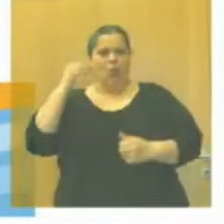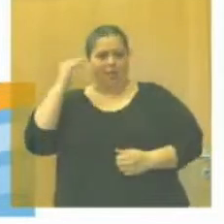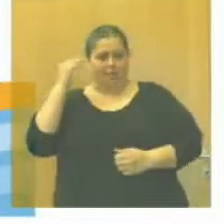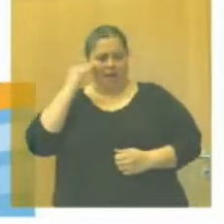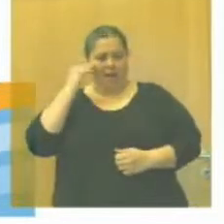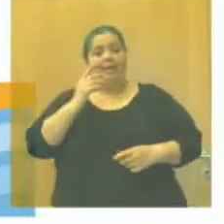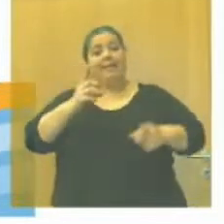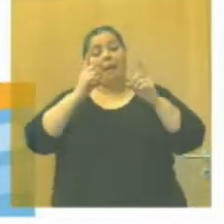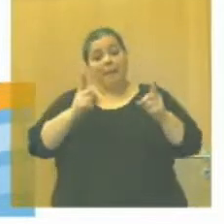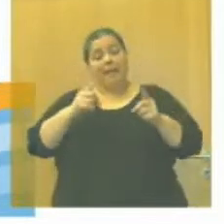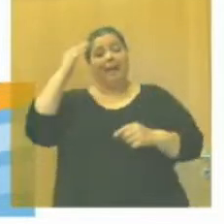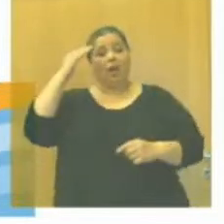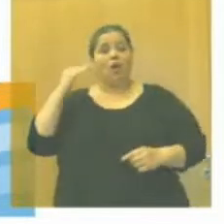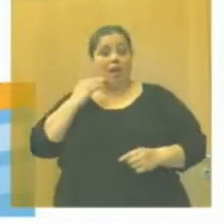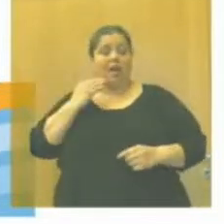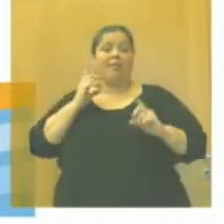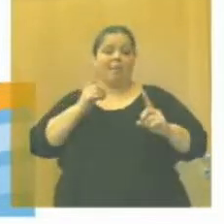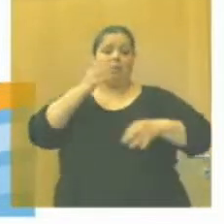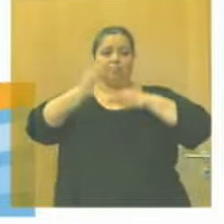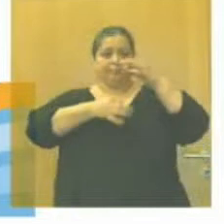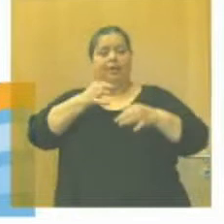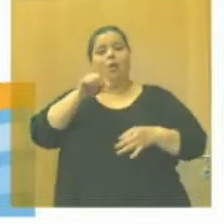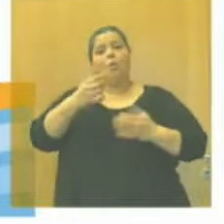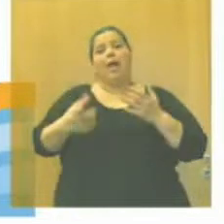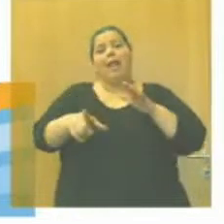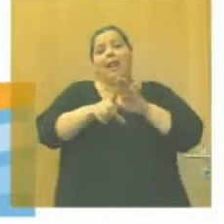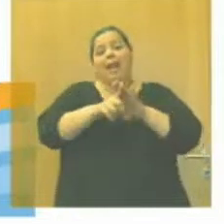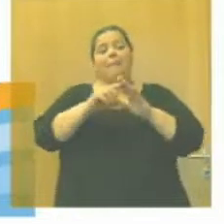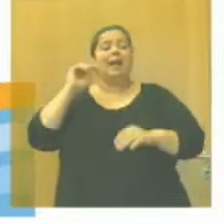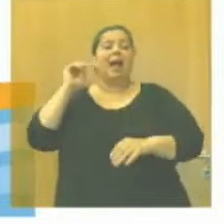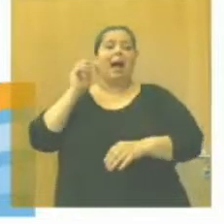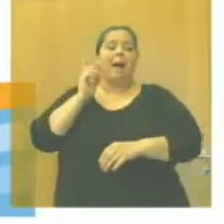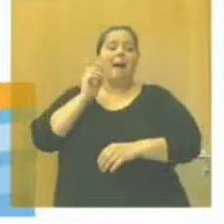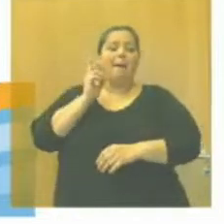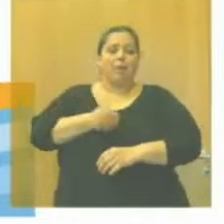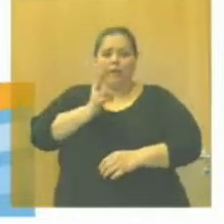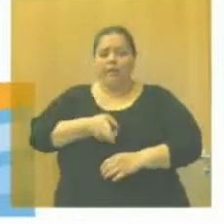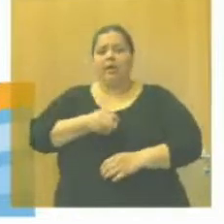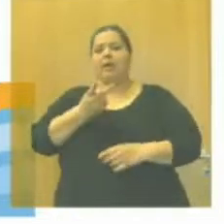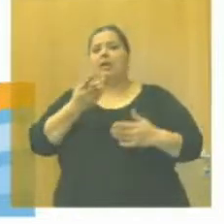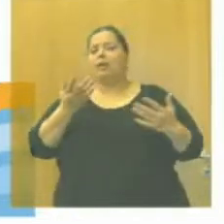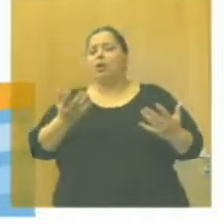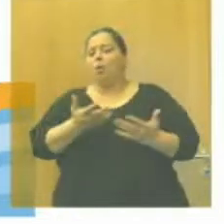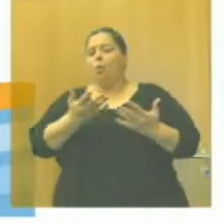de Corea se ha desarrollado una ley para prohibir el paraquat, que es